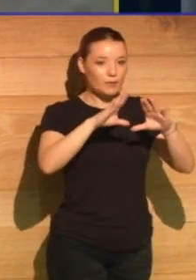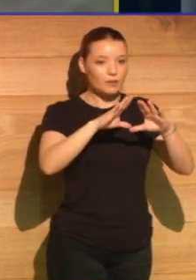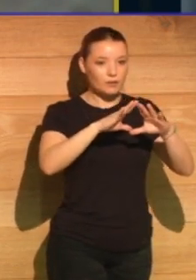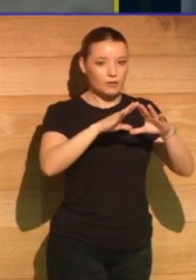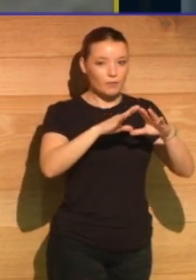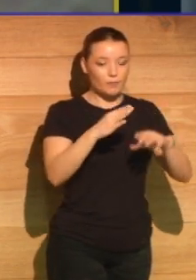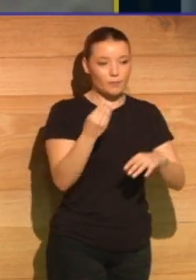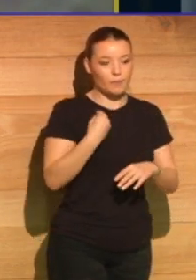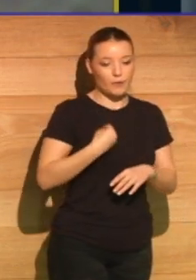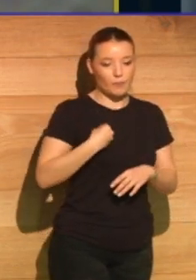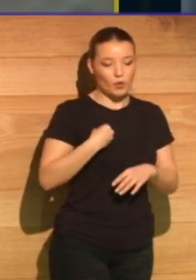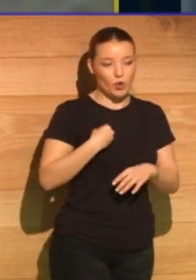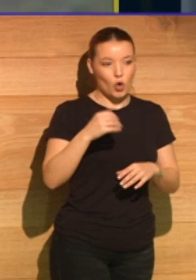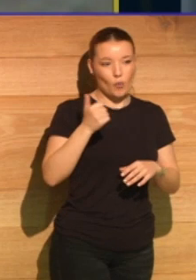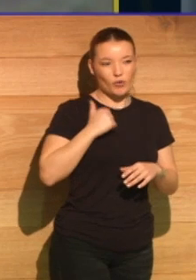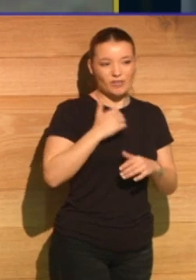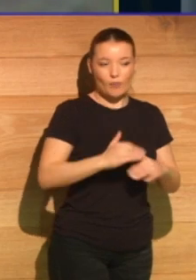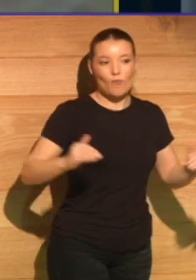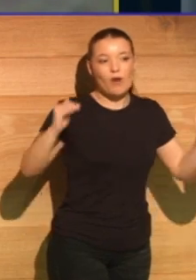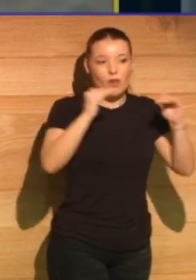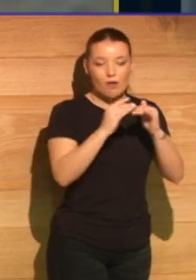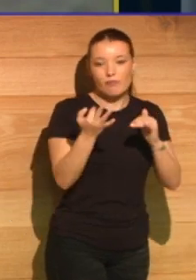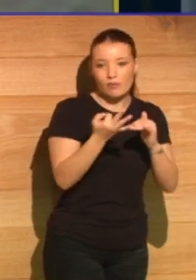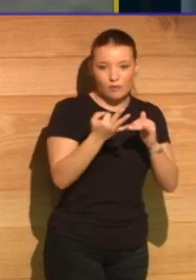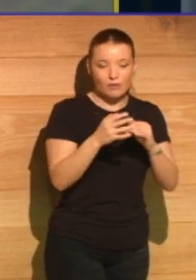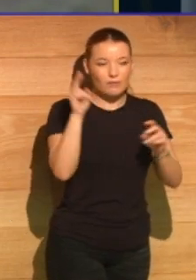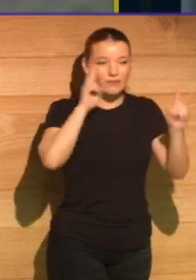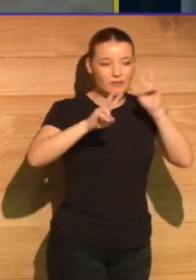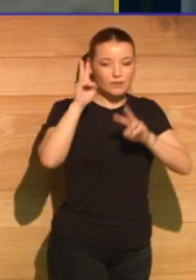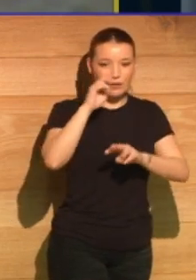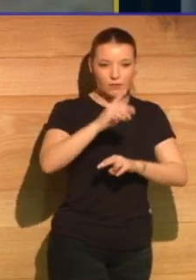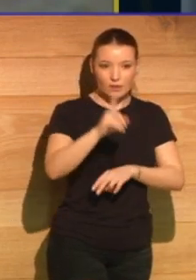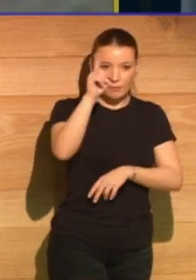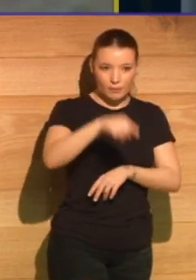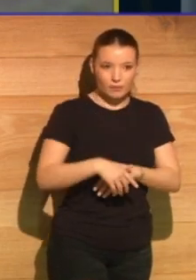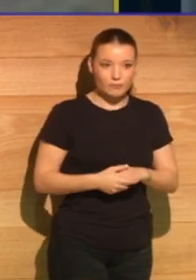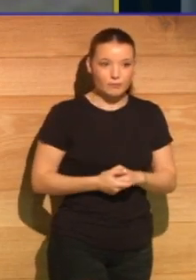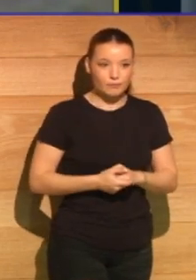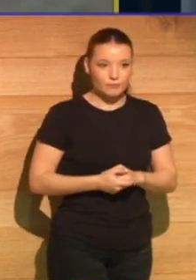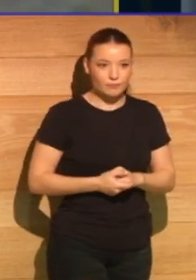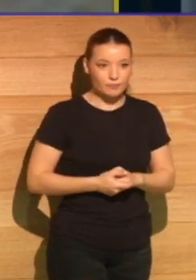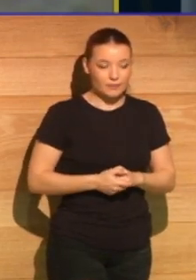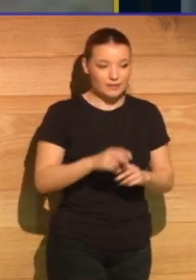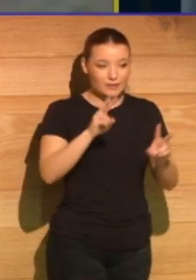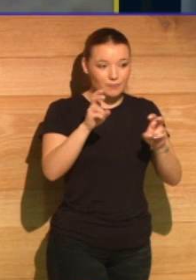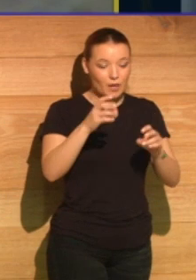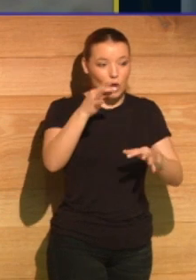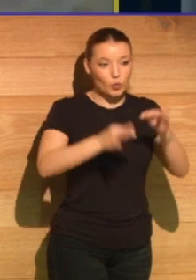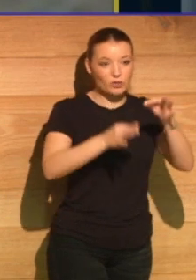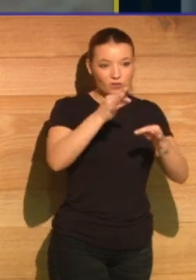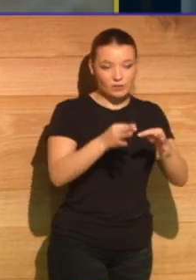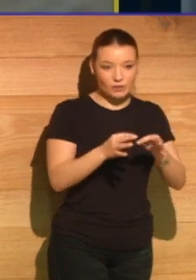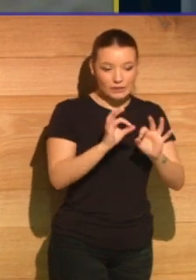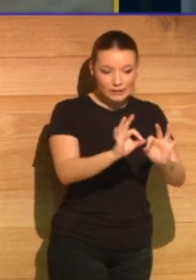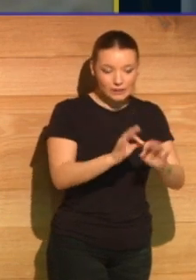de presencia, de visibilidad, y simplemente es de justicia, ¿no? Y me